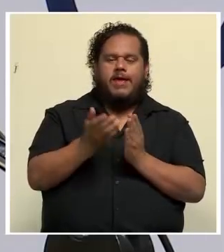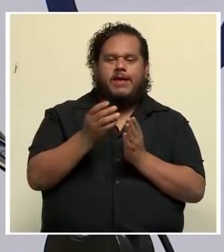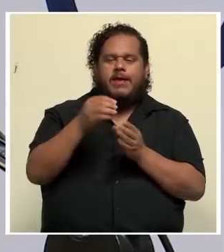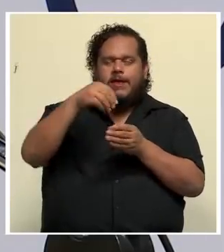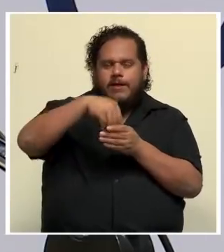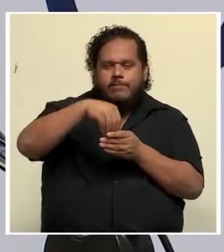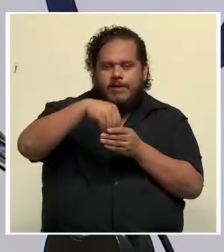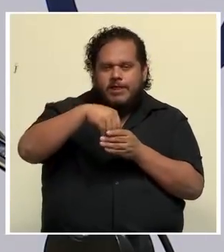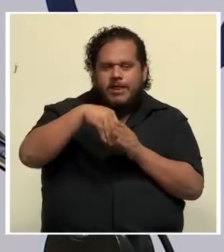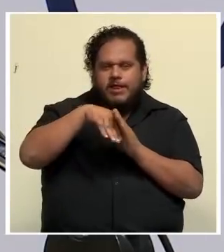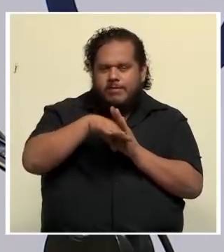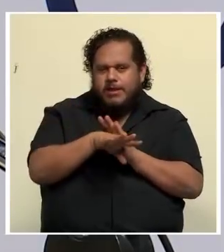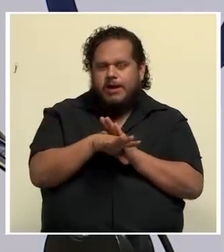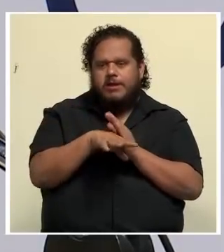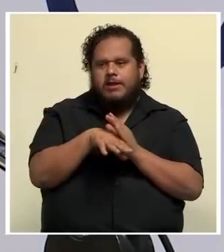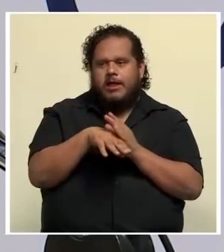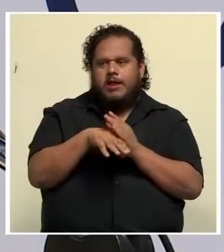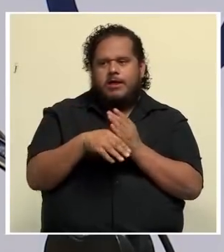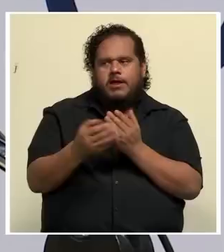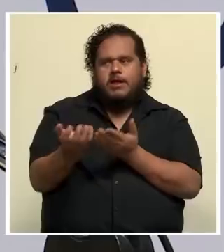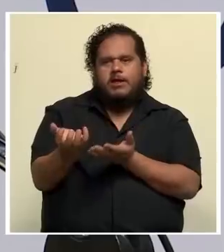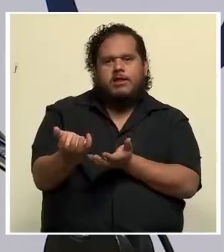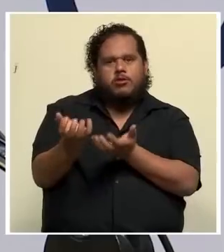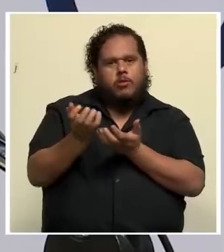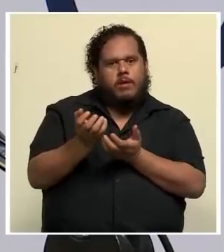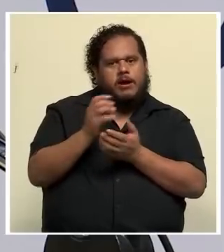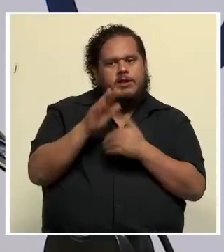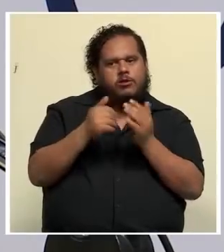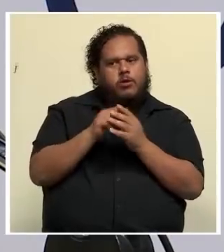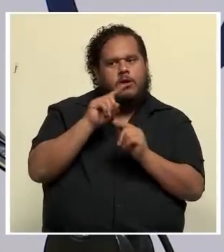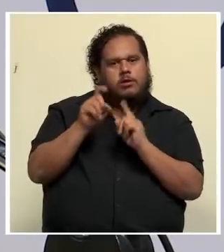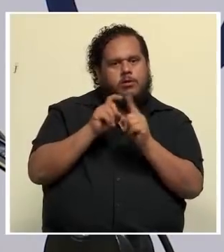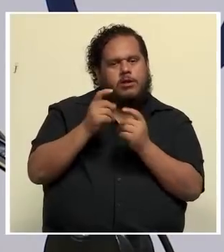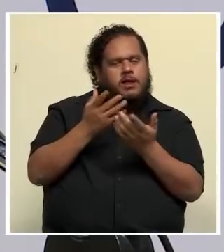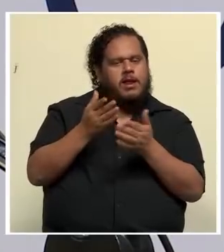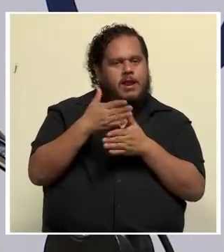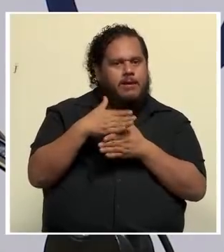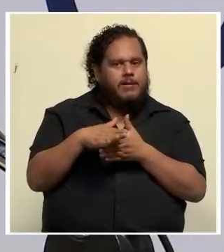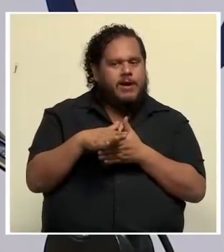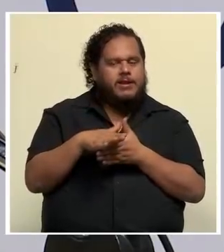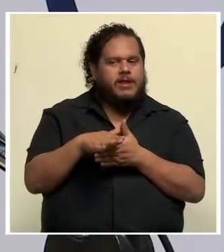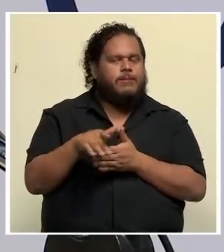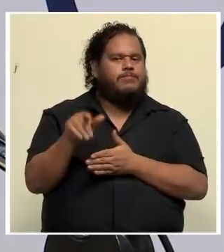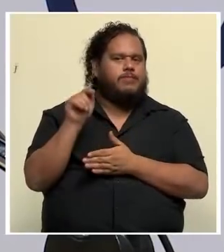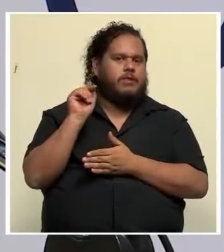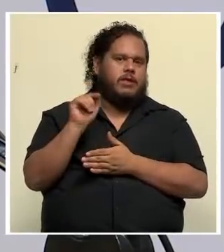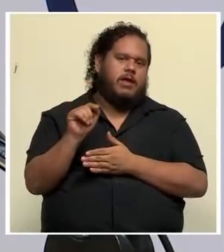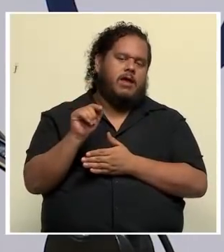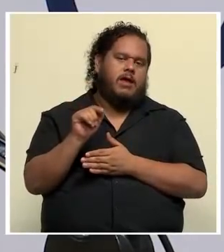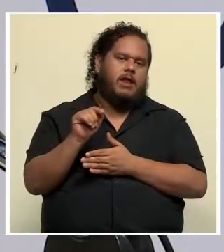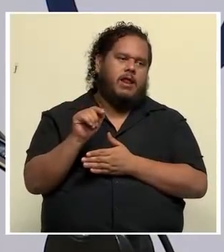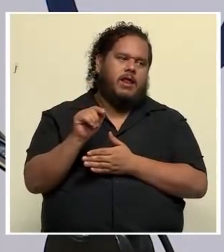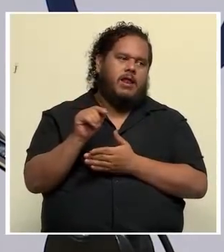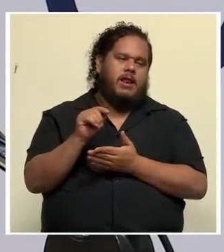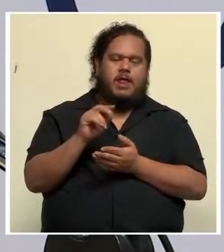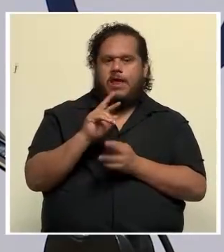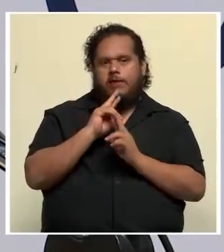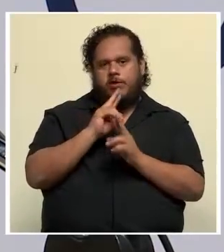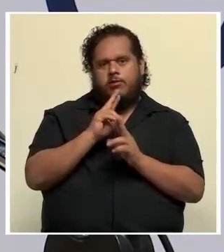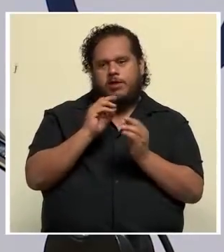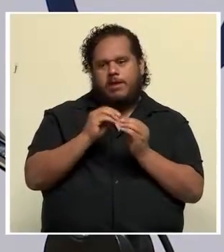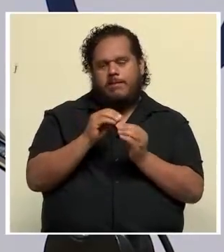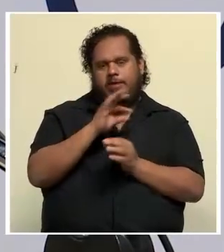y tomar de los cuestionamientos, de los requerimientos, la parte que le, digamos, resulta